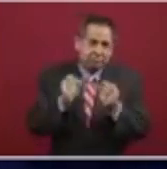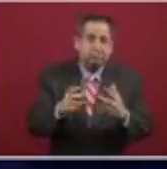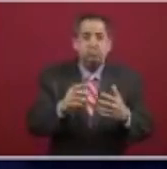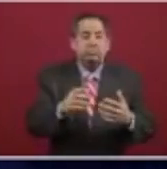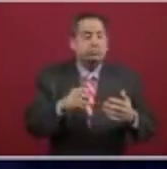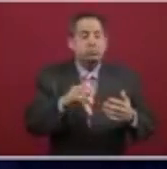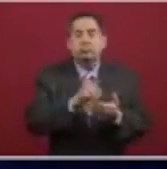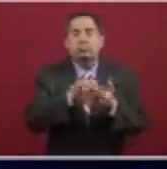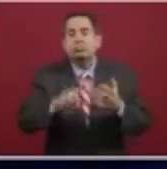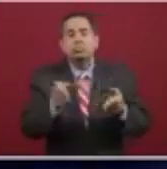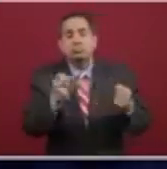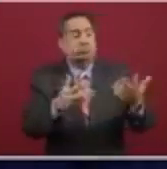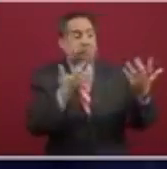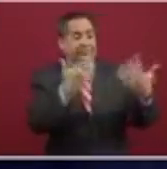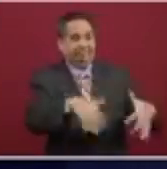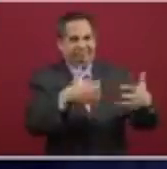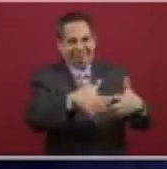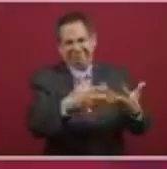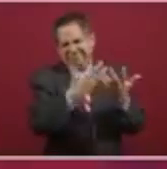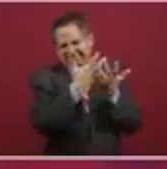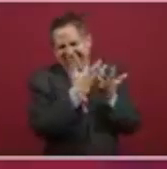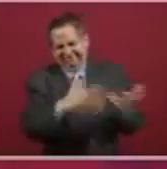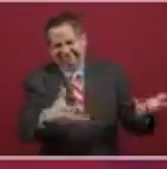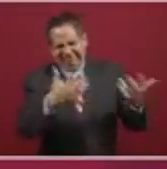empresas de las más grandes